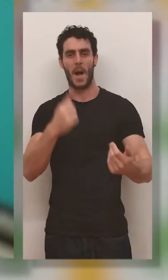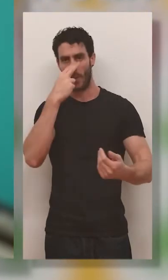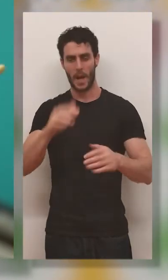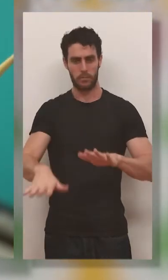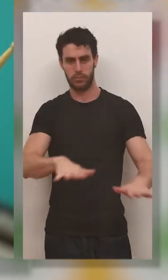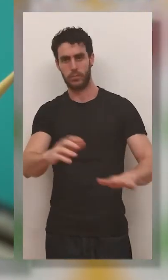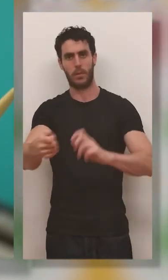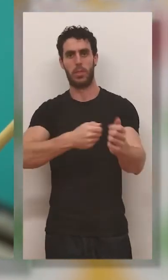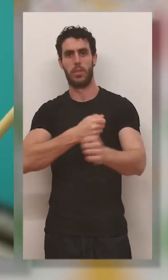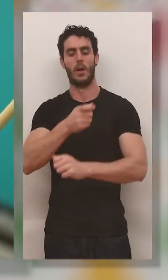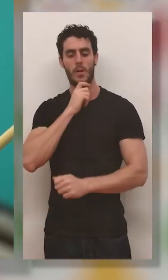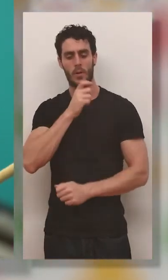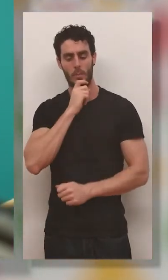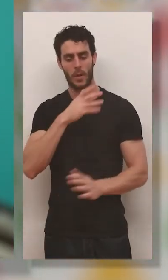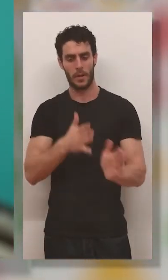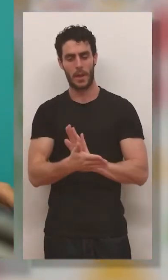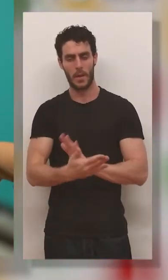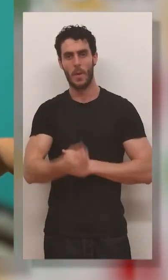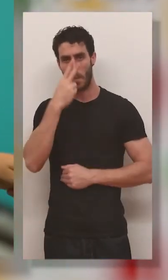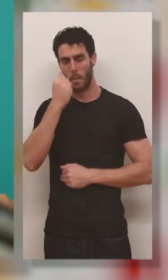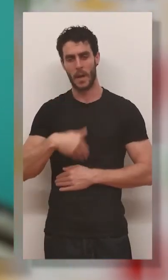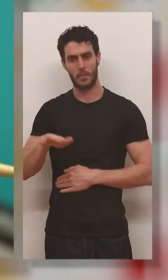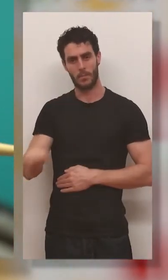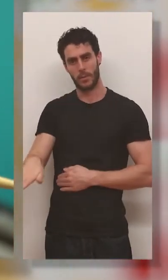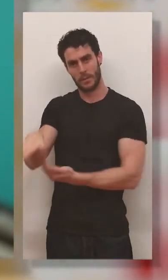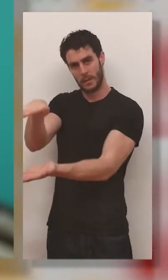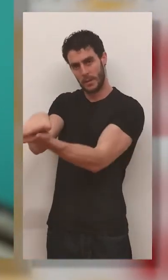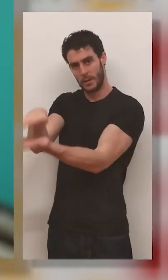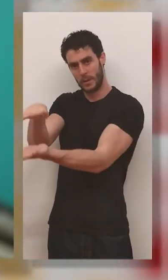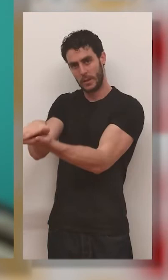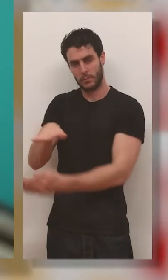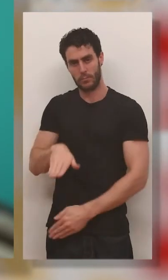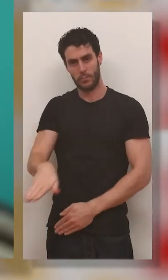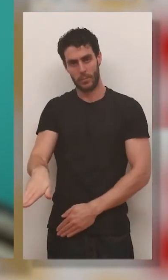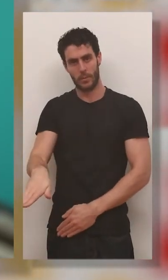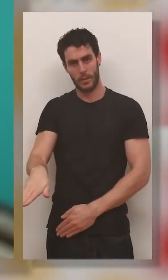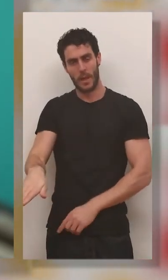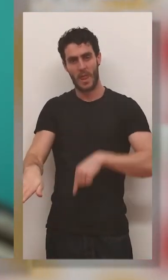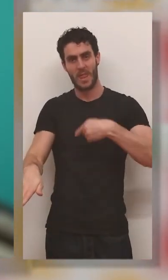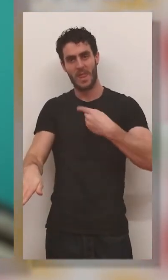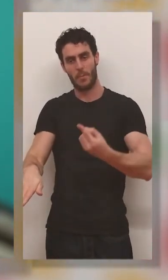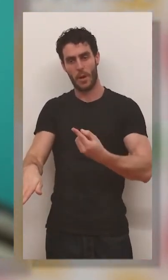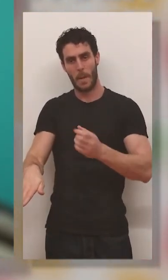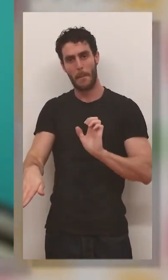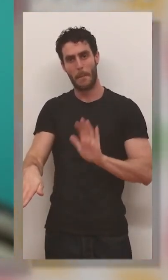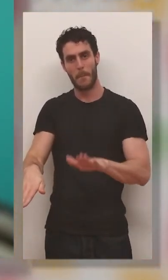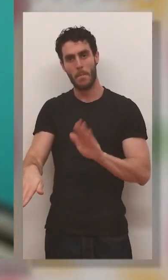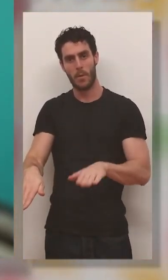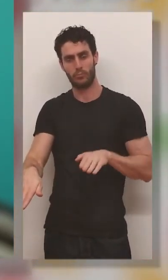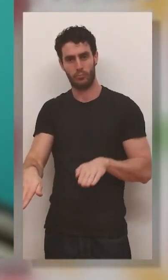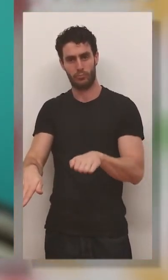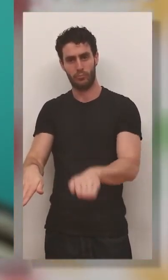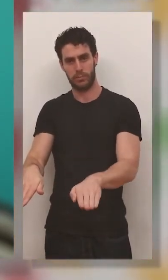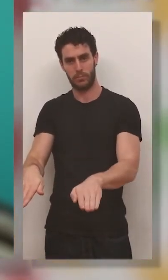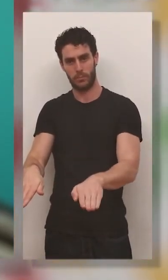Coger, poner un pie en este que tiene aquí pedal, luego un pie en el bombo que tiene también pedal